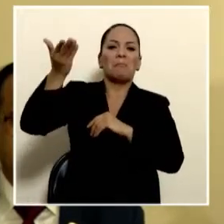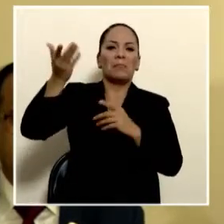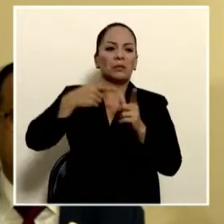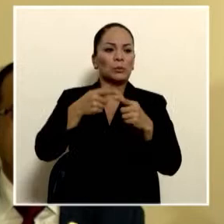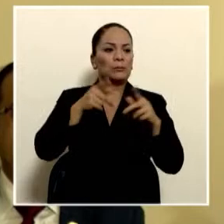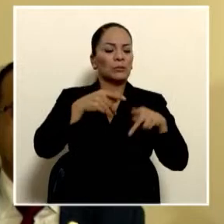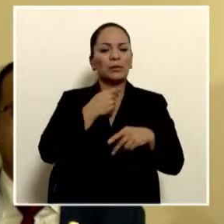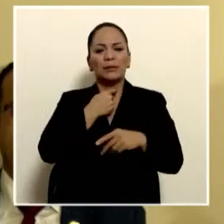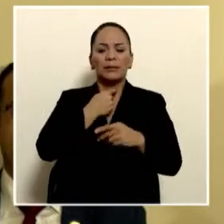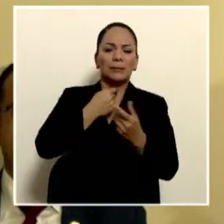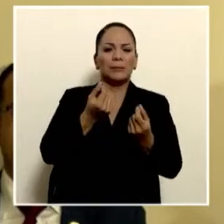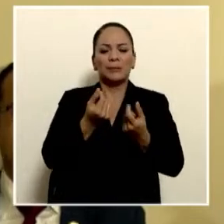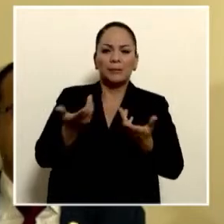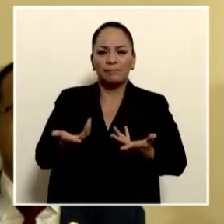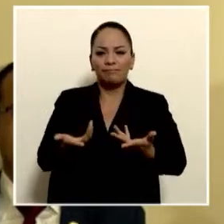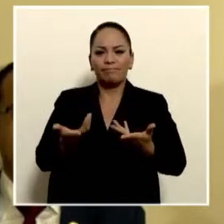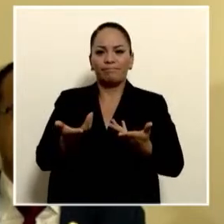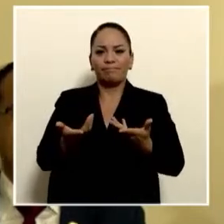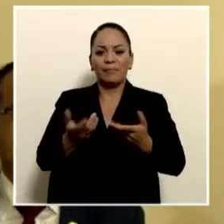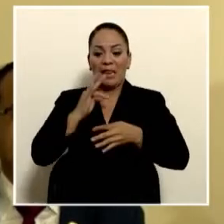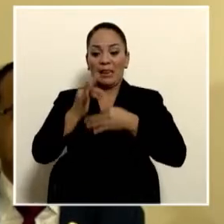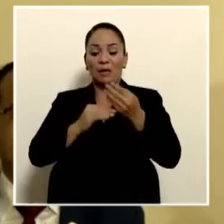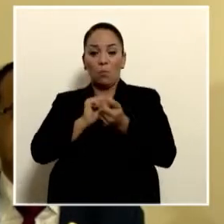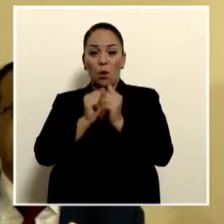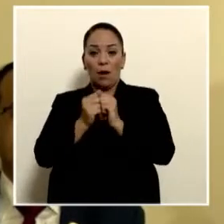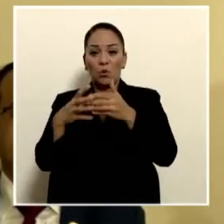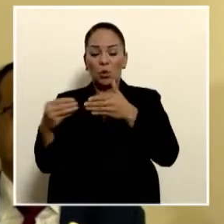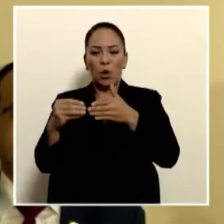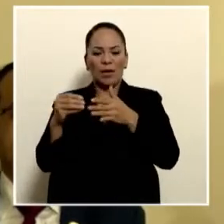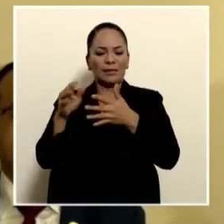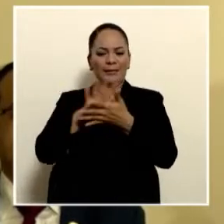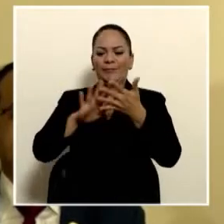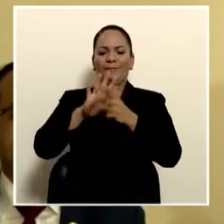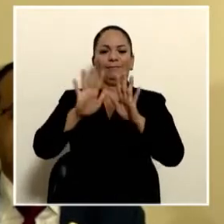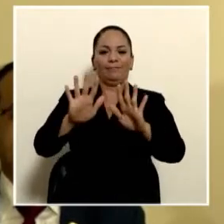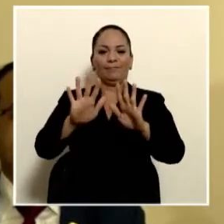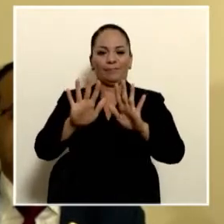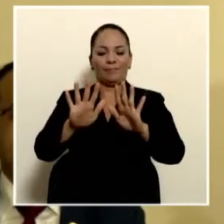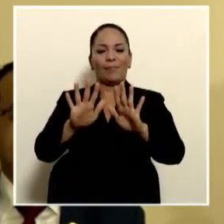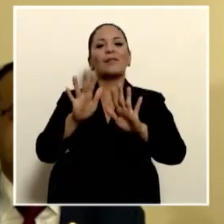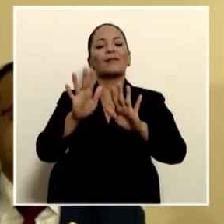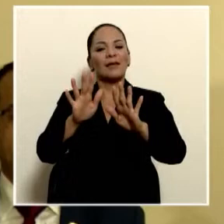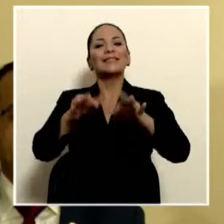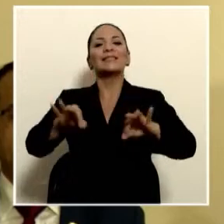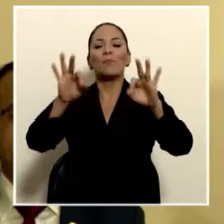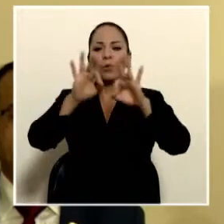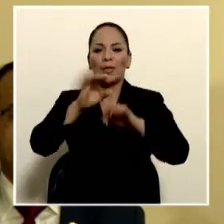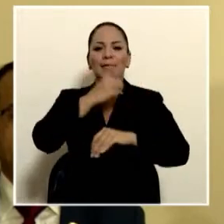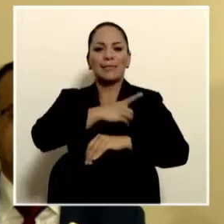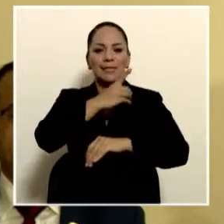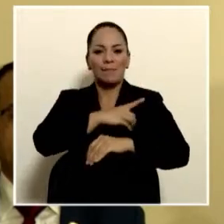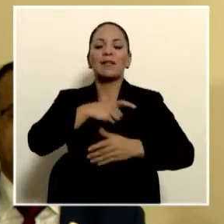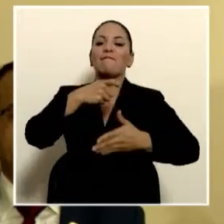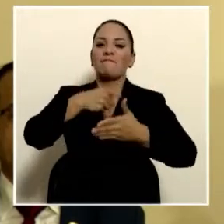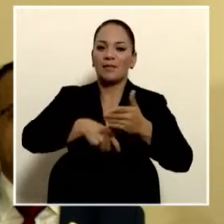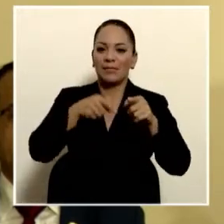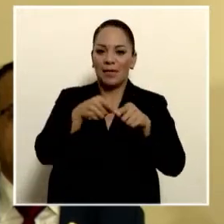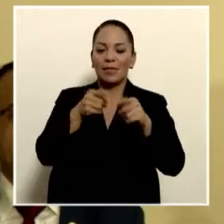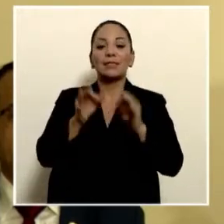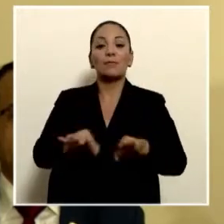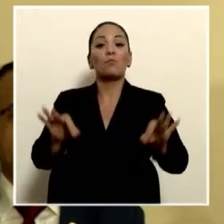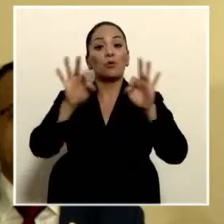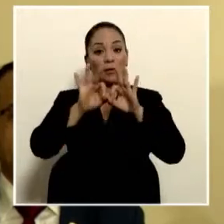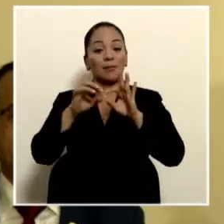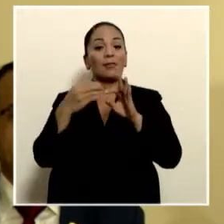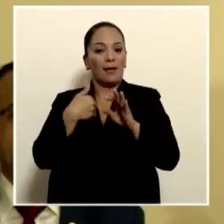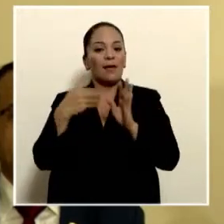escasez, tipos de cambio descontrolados. Está bien que tengamos disciplina fiscal y es importante una